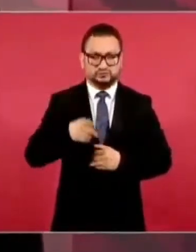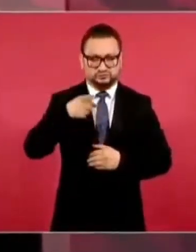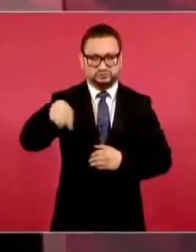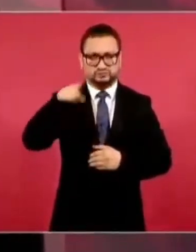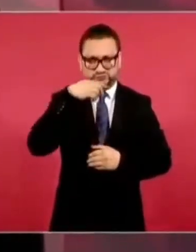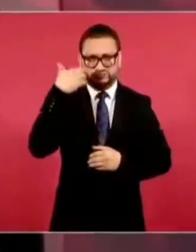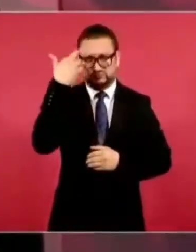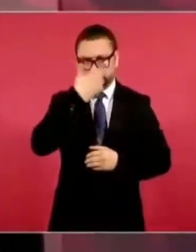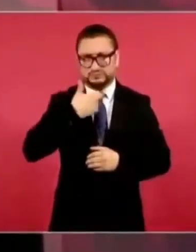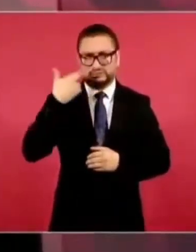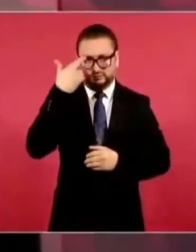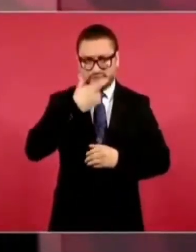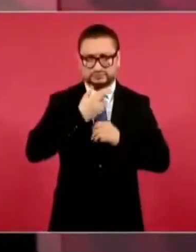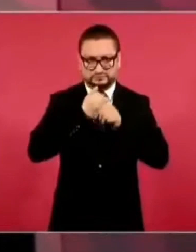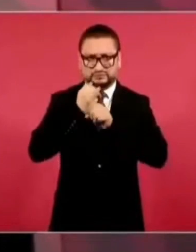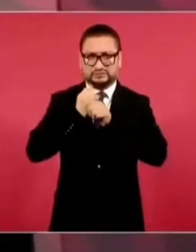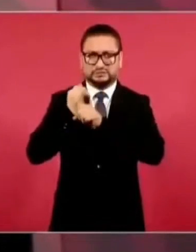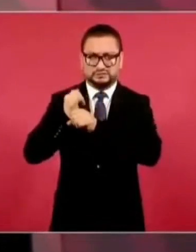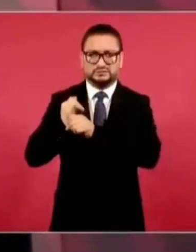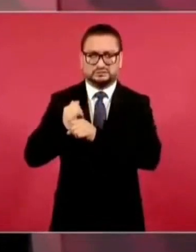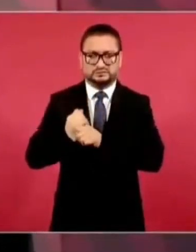revisión